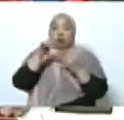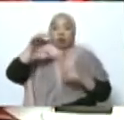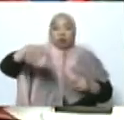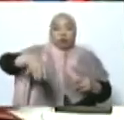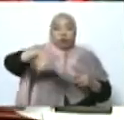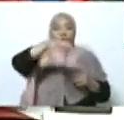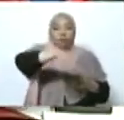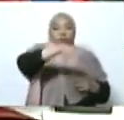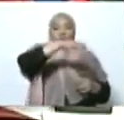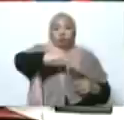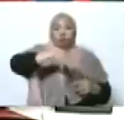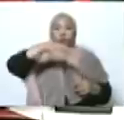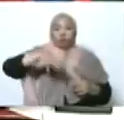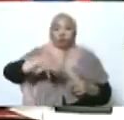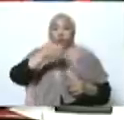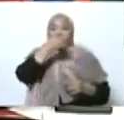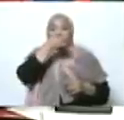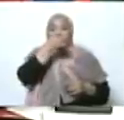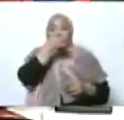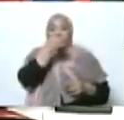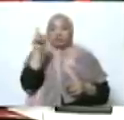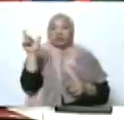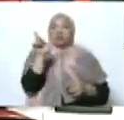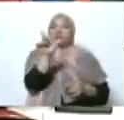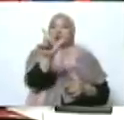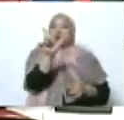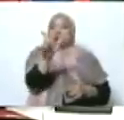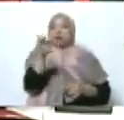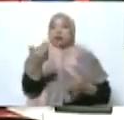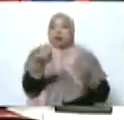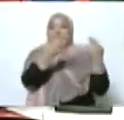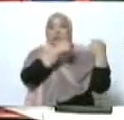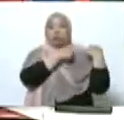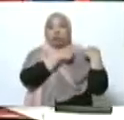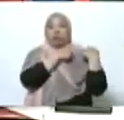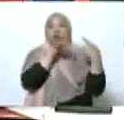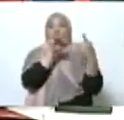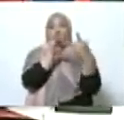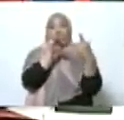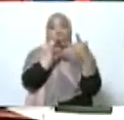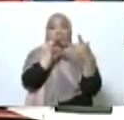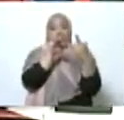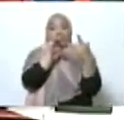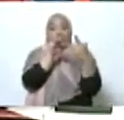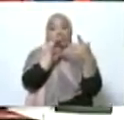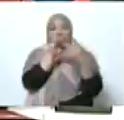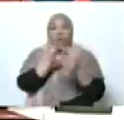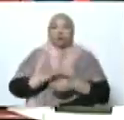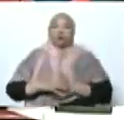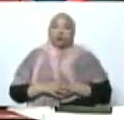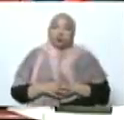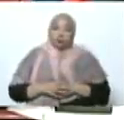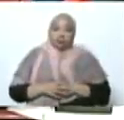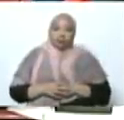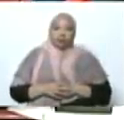enlaces estadales de nuestro partido, que tendrán una responsabilidad directa y tienen que,